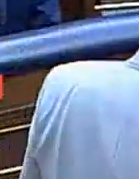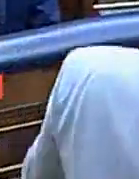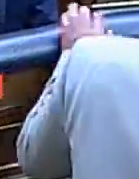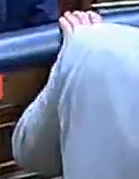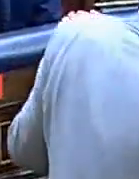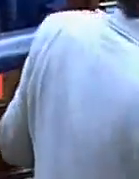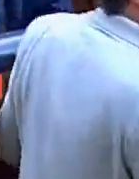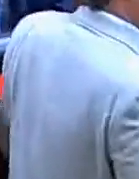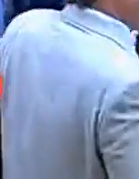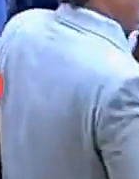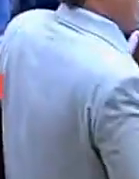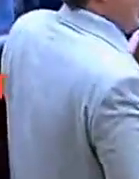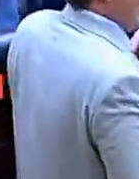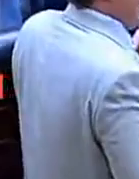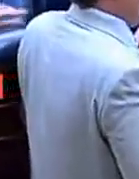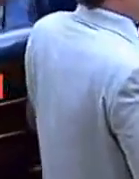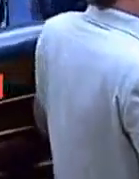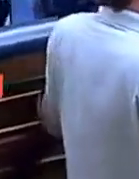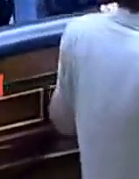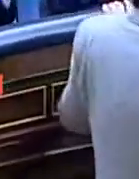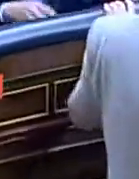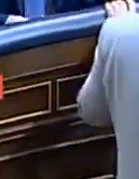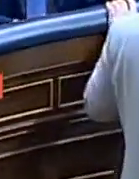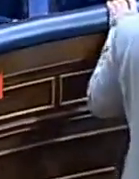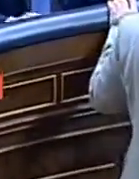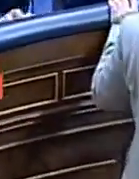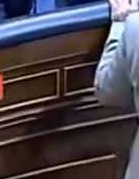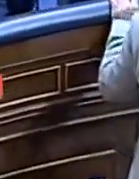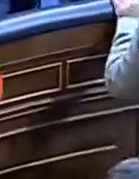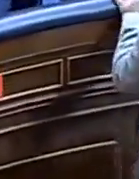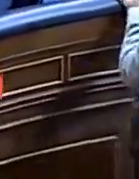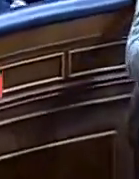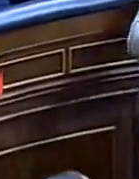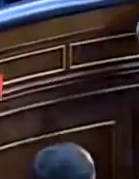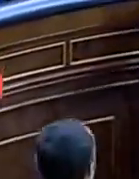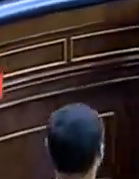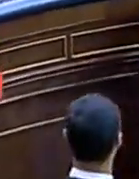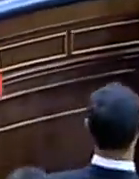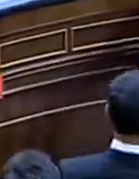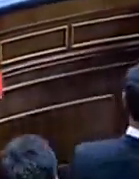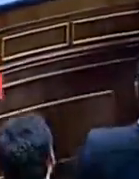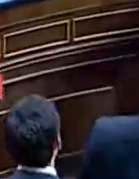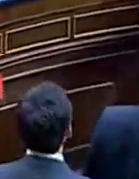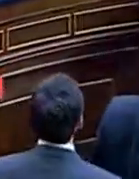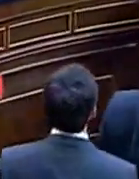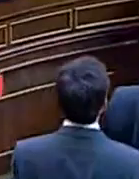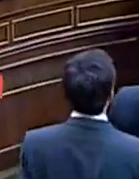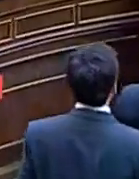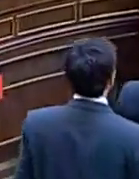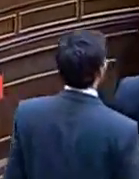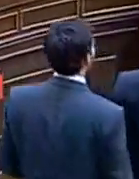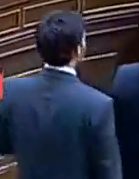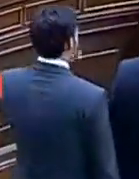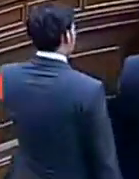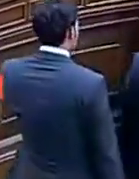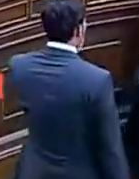promesa que, por cierto, no ha contentado a los partidos catalanes, que han coincidido en la primera valoración que han hecho en los